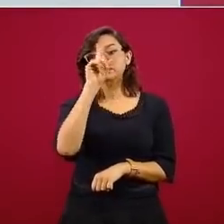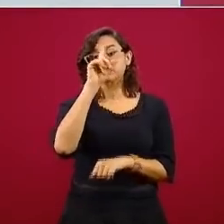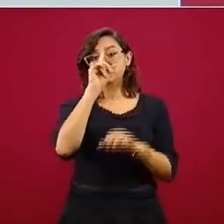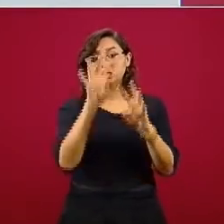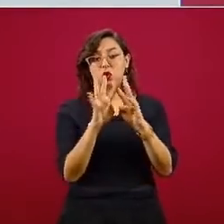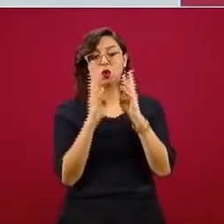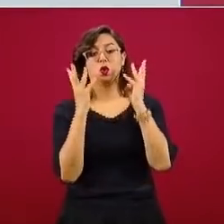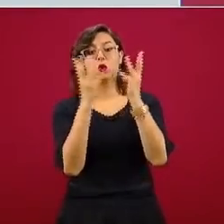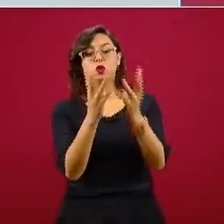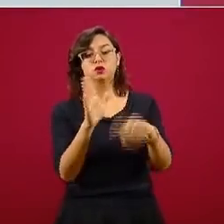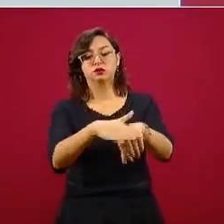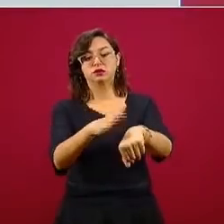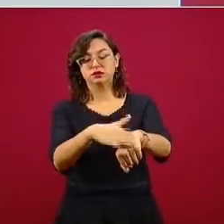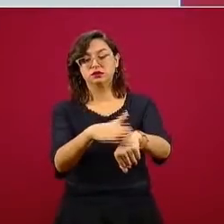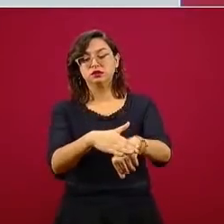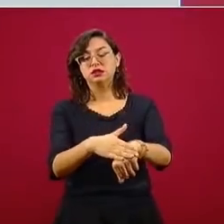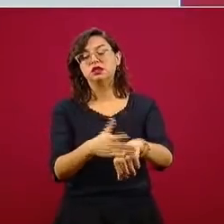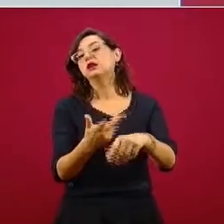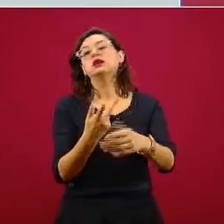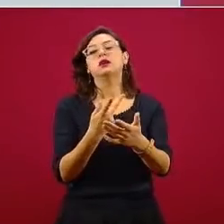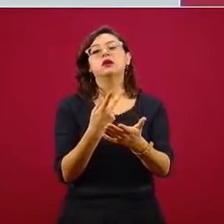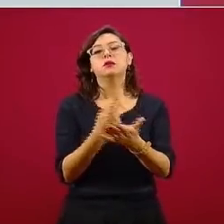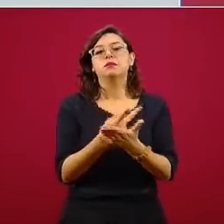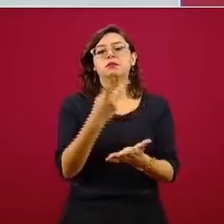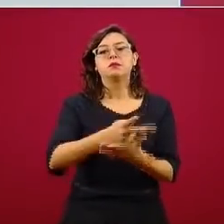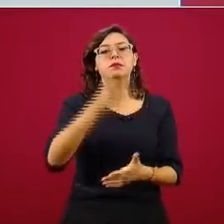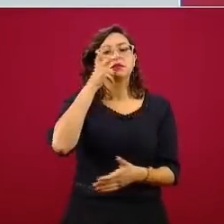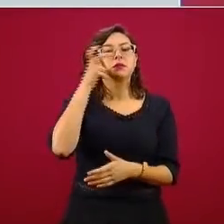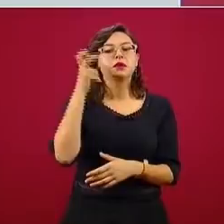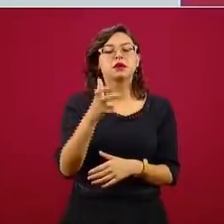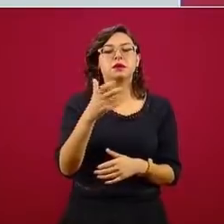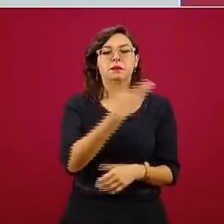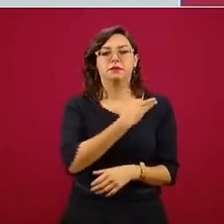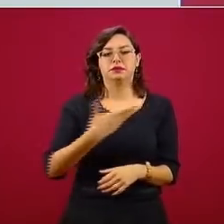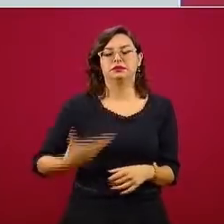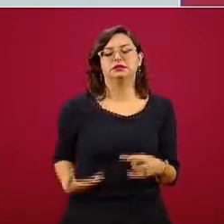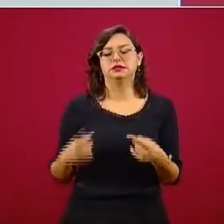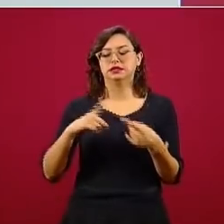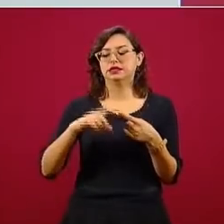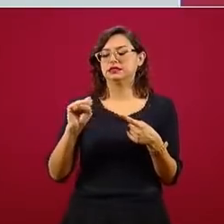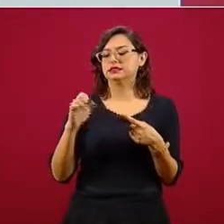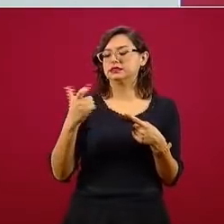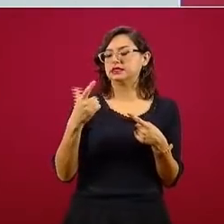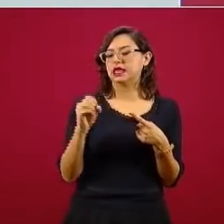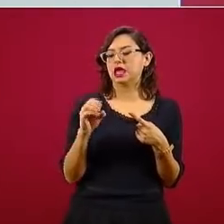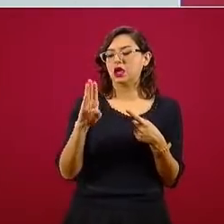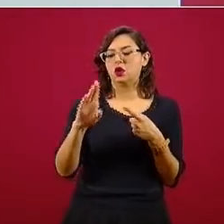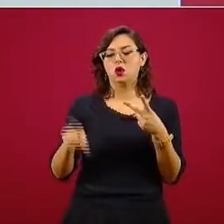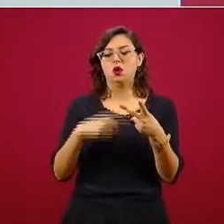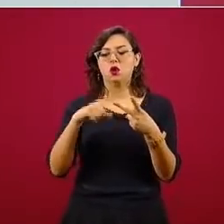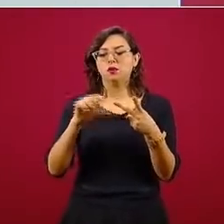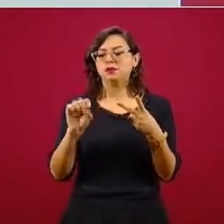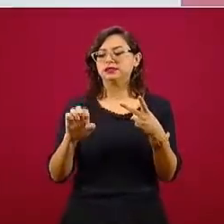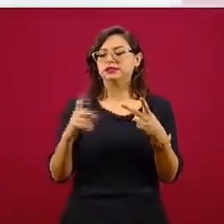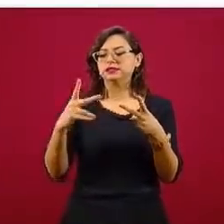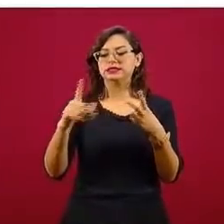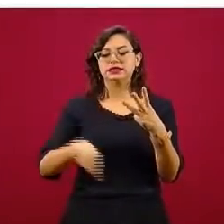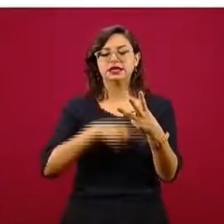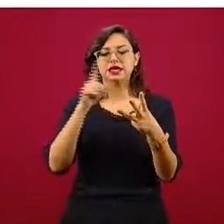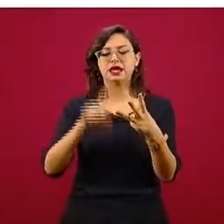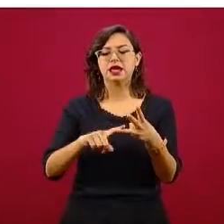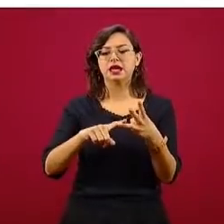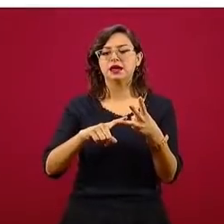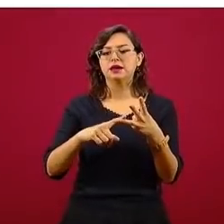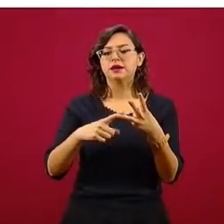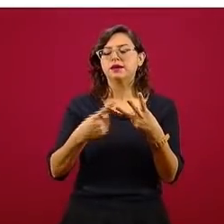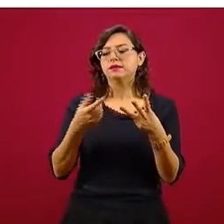que por ley lo preside la Secretaría de Gobernación, ahí está integrado por la Secretaría de Educación Pública, la Secretaría de